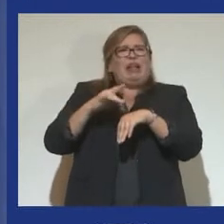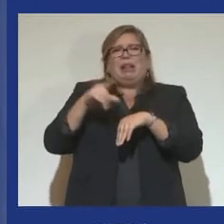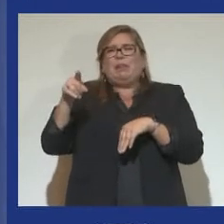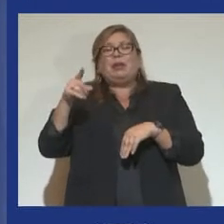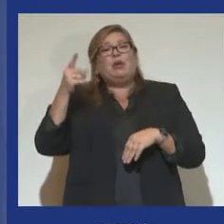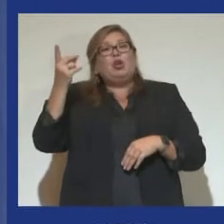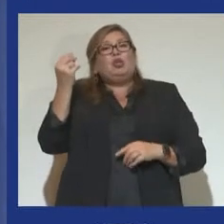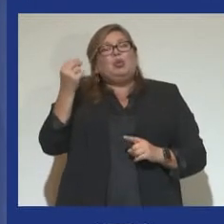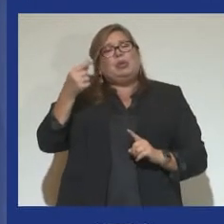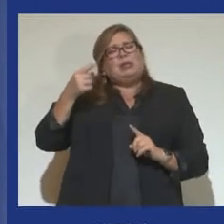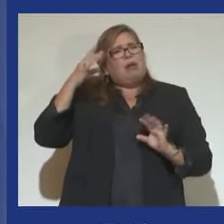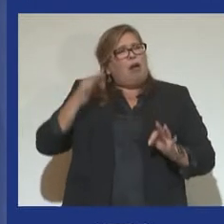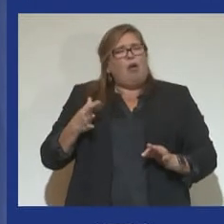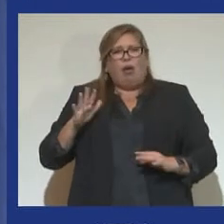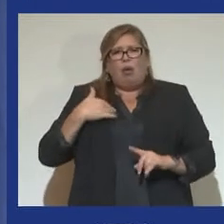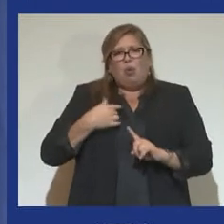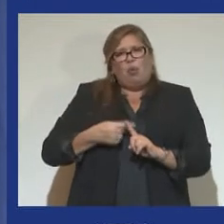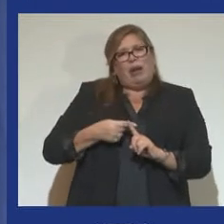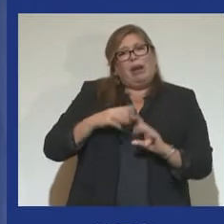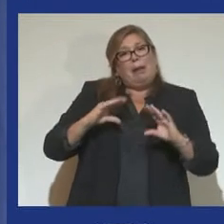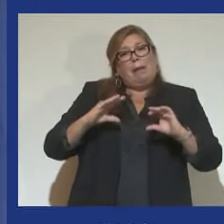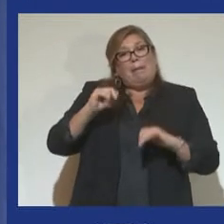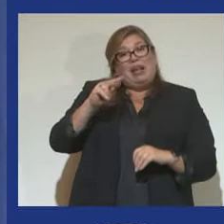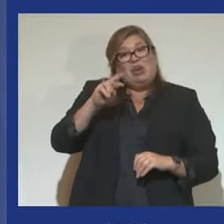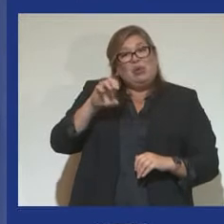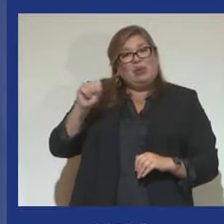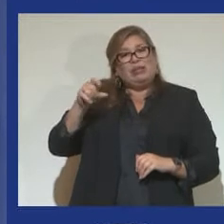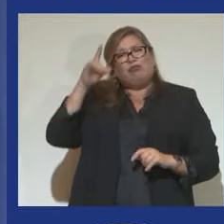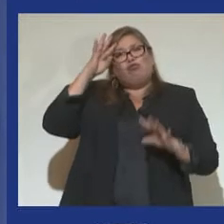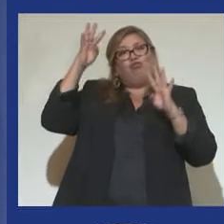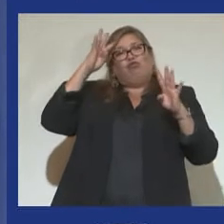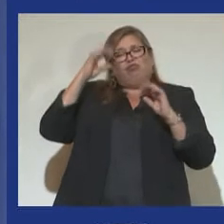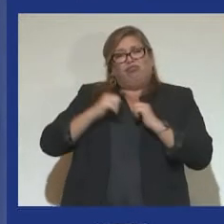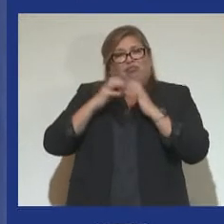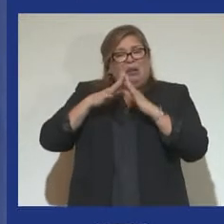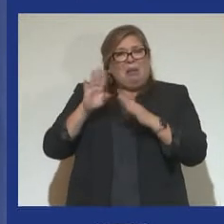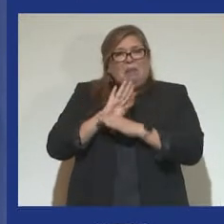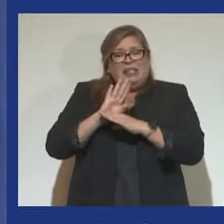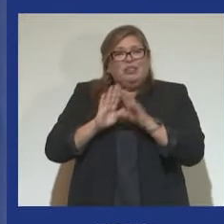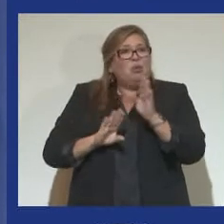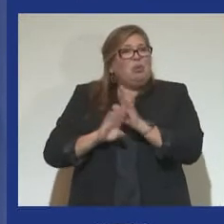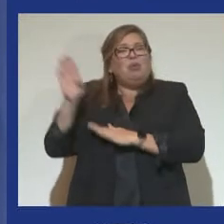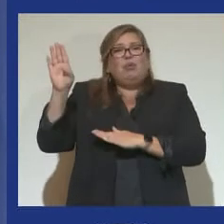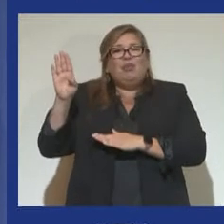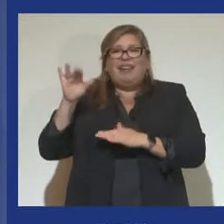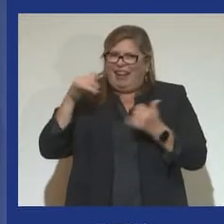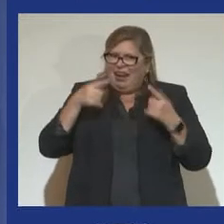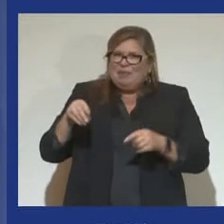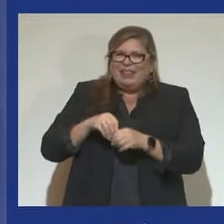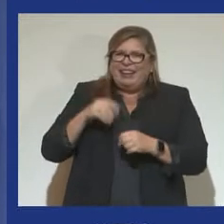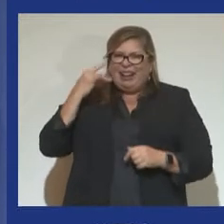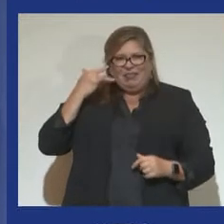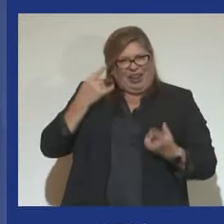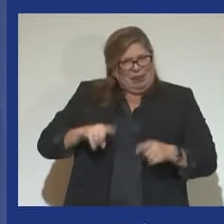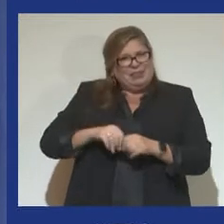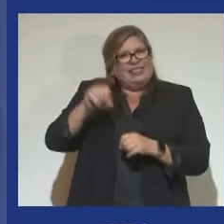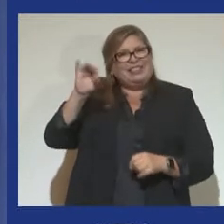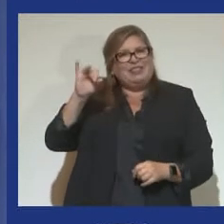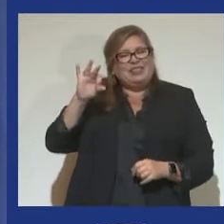le ocurre una idea de alquilar su colchón eso sólo pasa en california eso pasó en san francisco